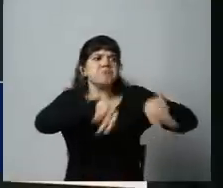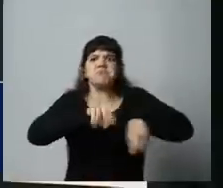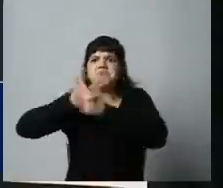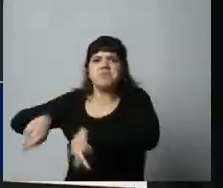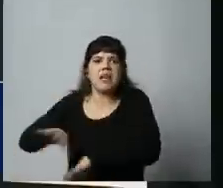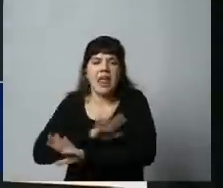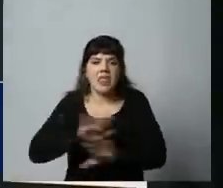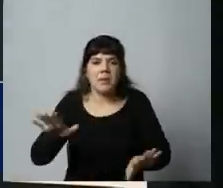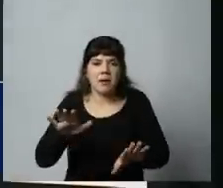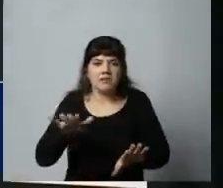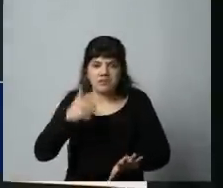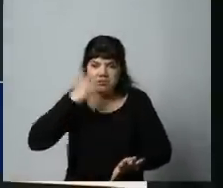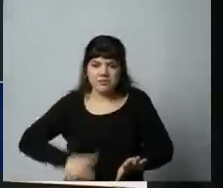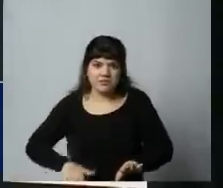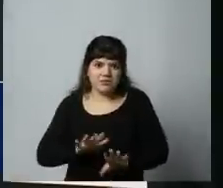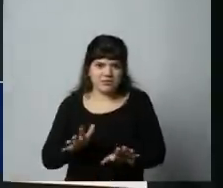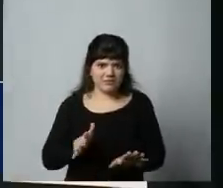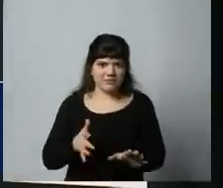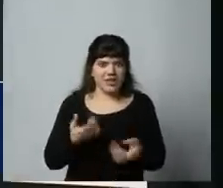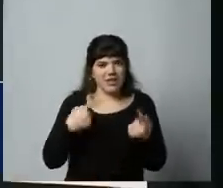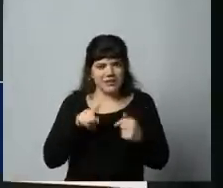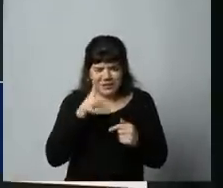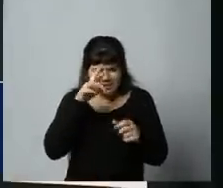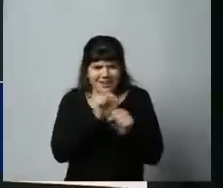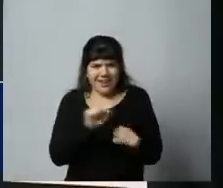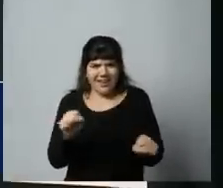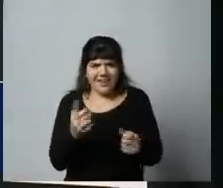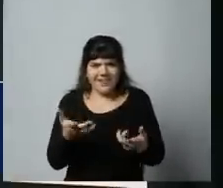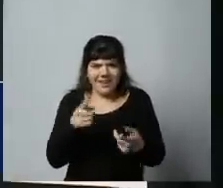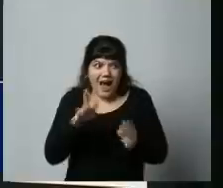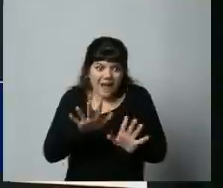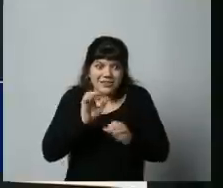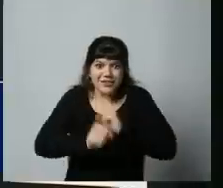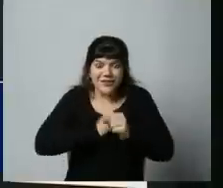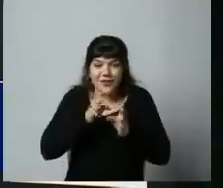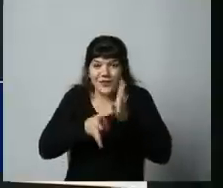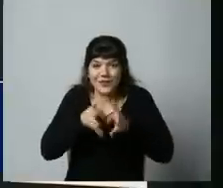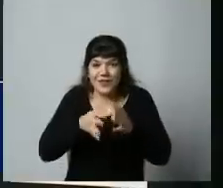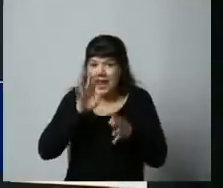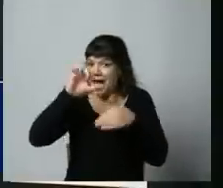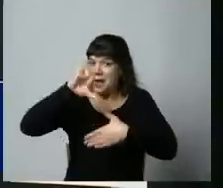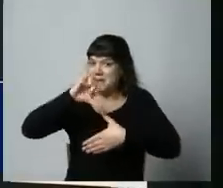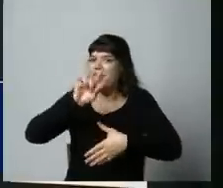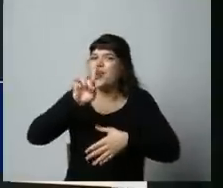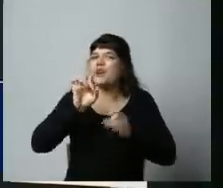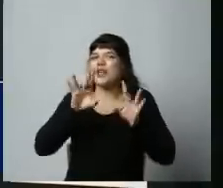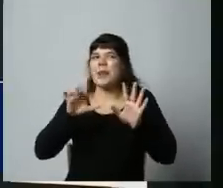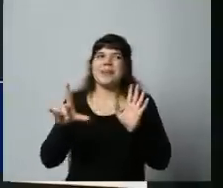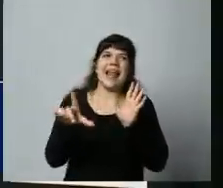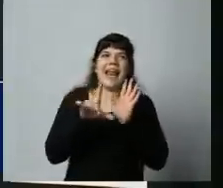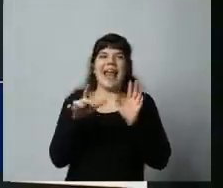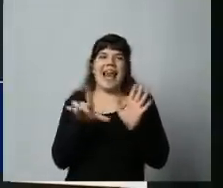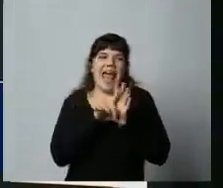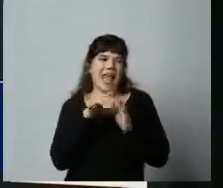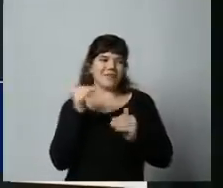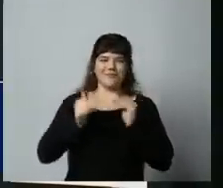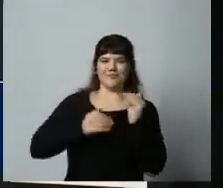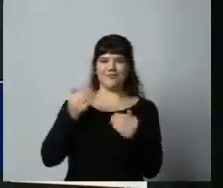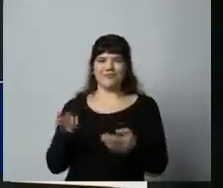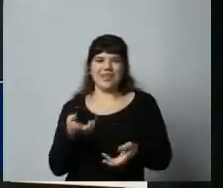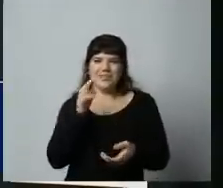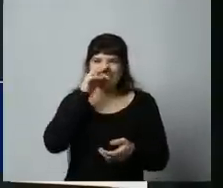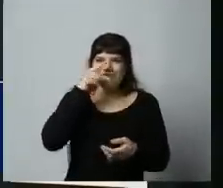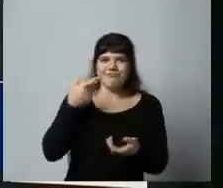increíbles tomarlo en cuenta porque es así como está funcionando la política en América Latina no está funcionando con elegancia Esto no se está haciendo